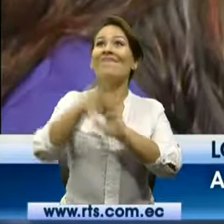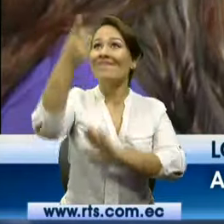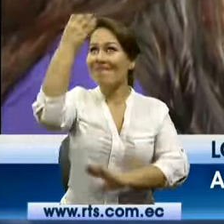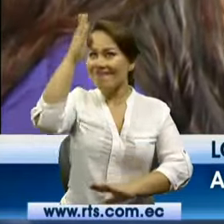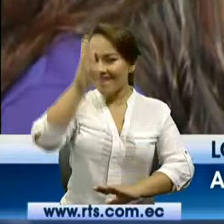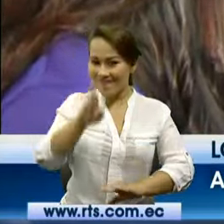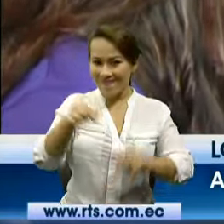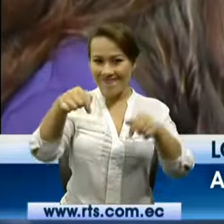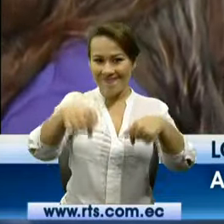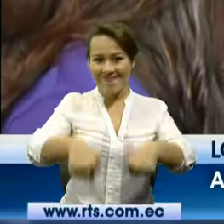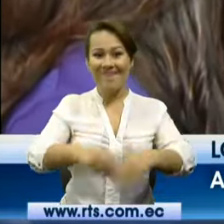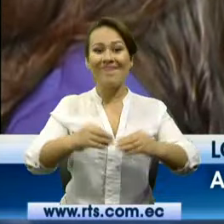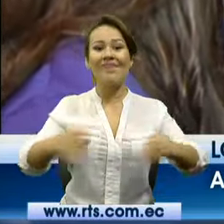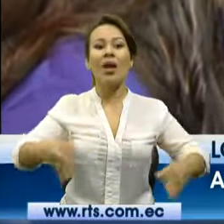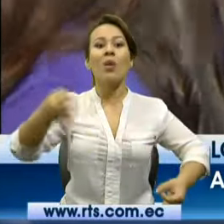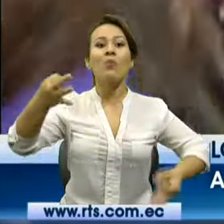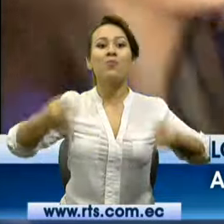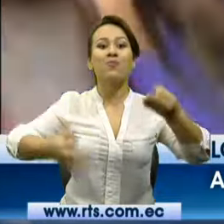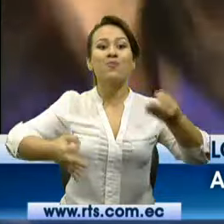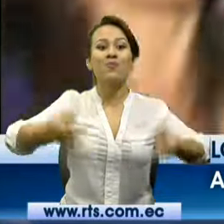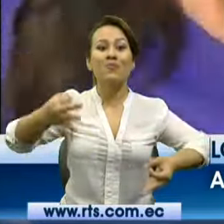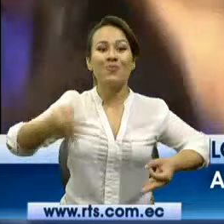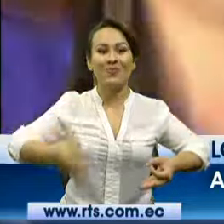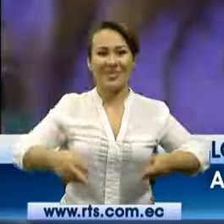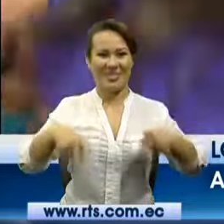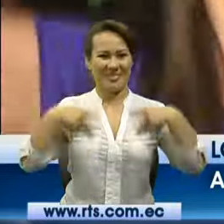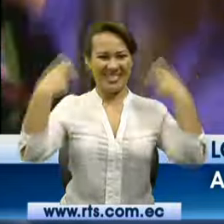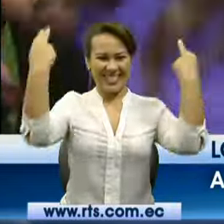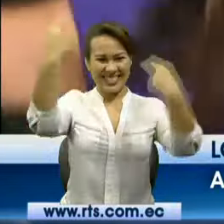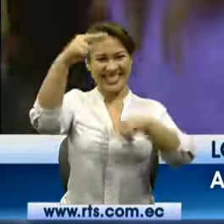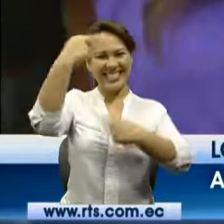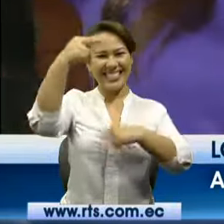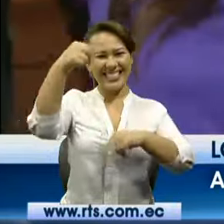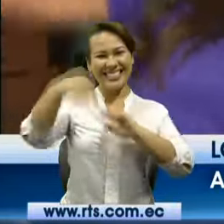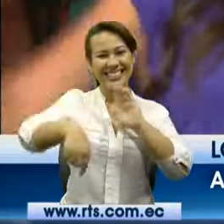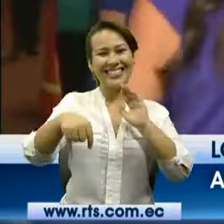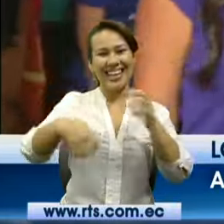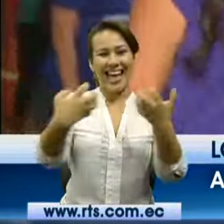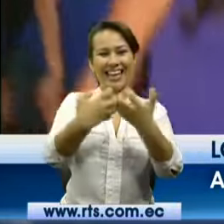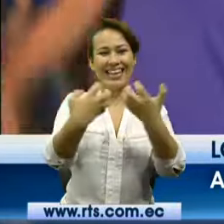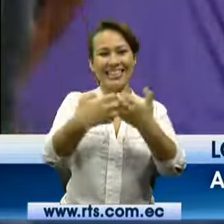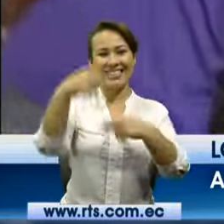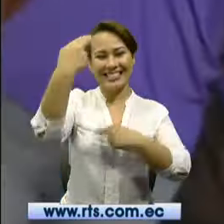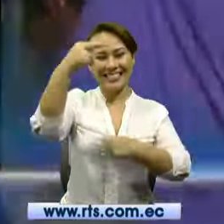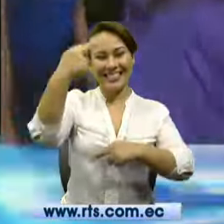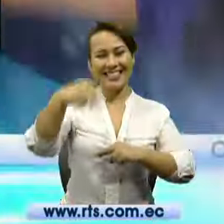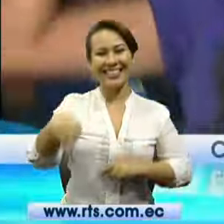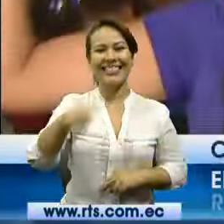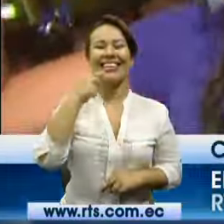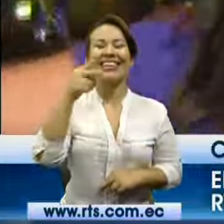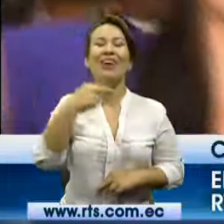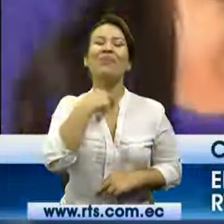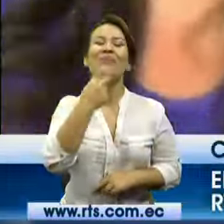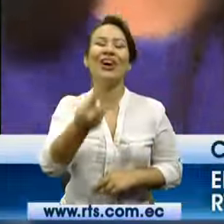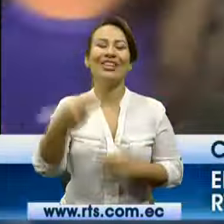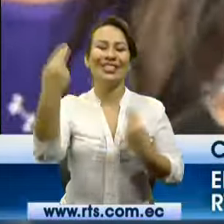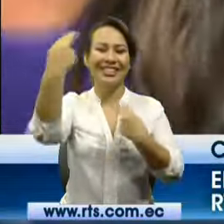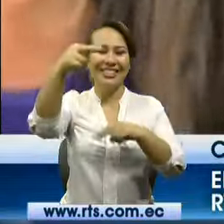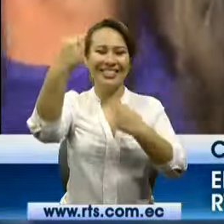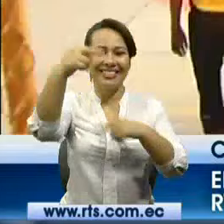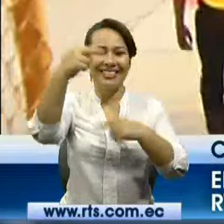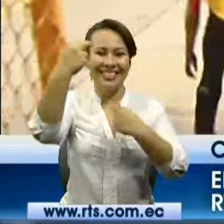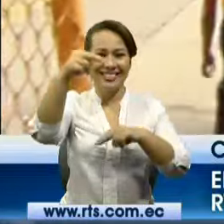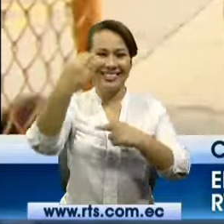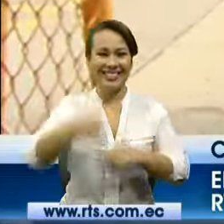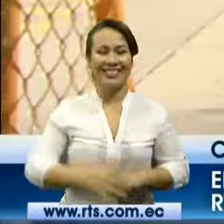y la terrenal hace justicia. ¡Viva la noticia! ¡La noticia! ¡La noticia! ¡La noticia! ¡La